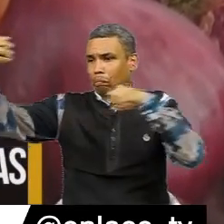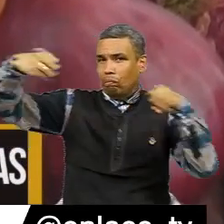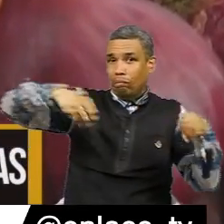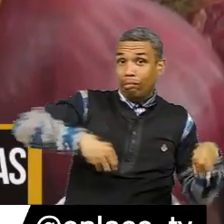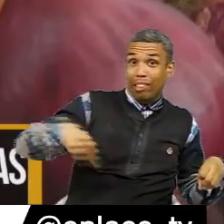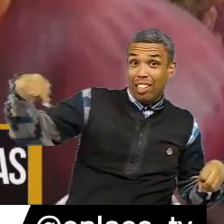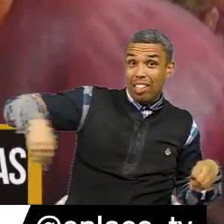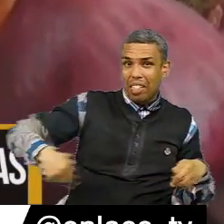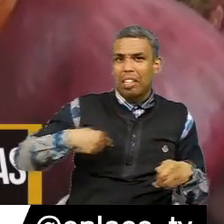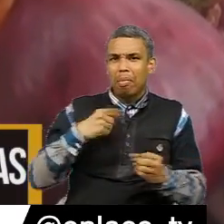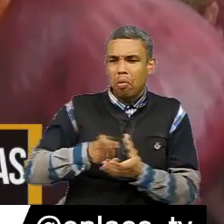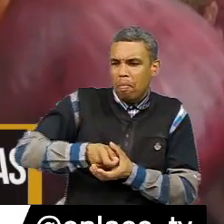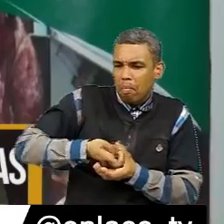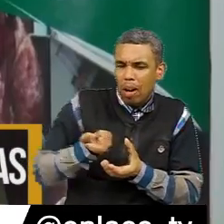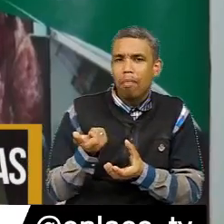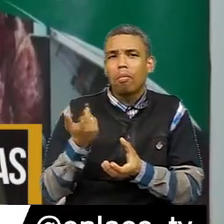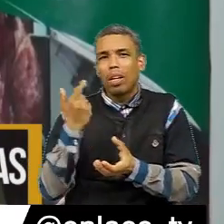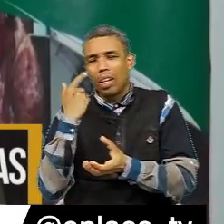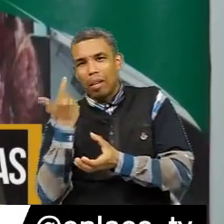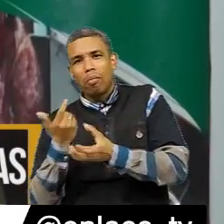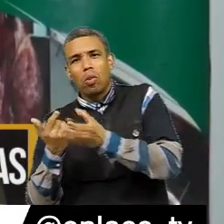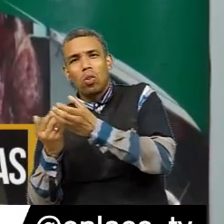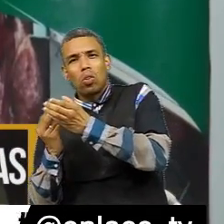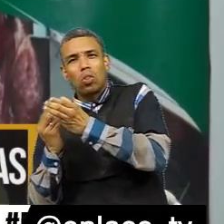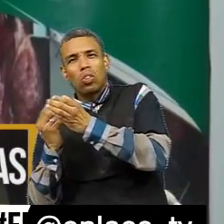cebolla blanca, la racacha,